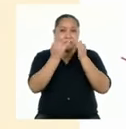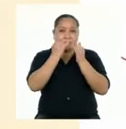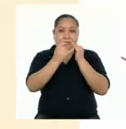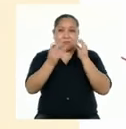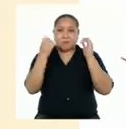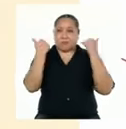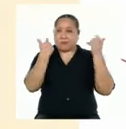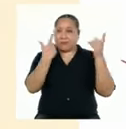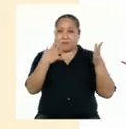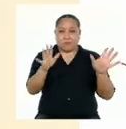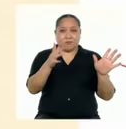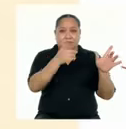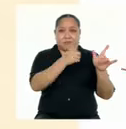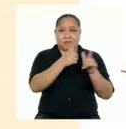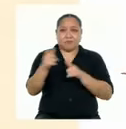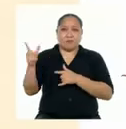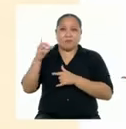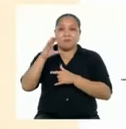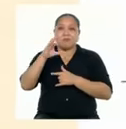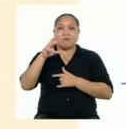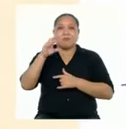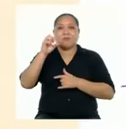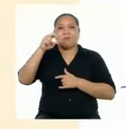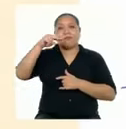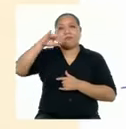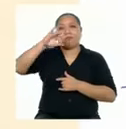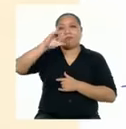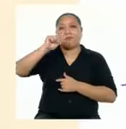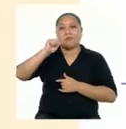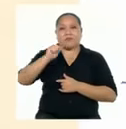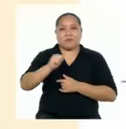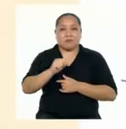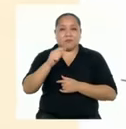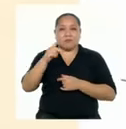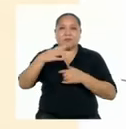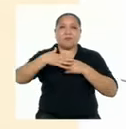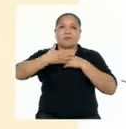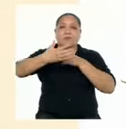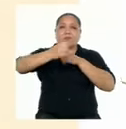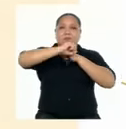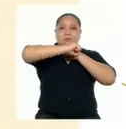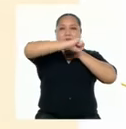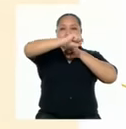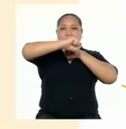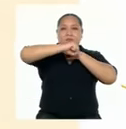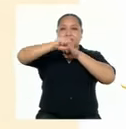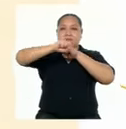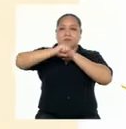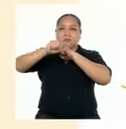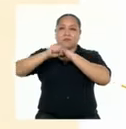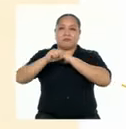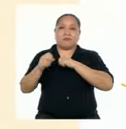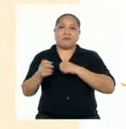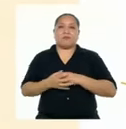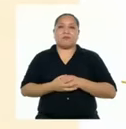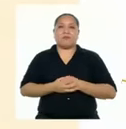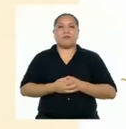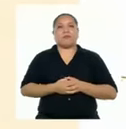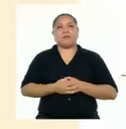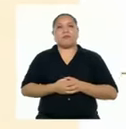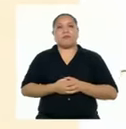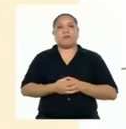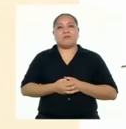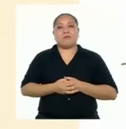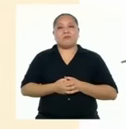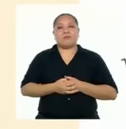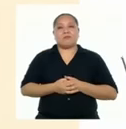versión final de la crónica para luego difundirla.